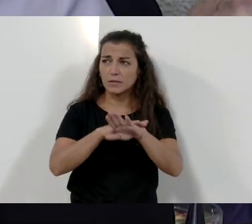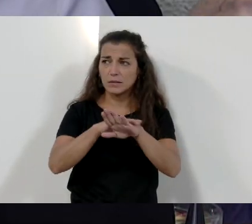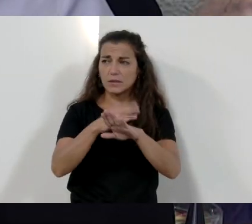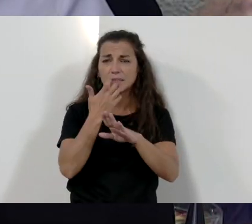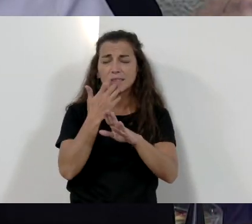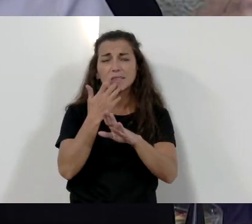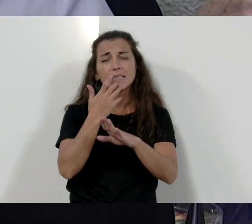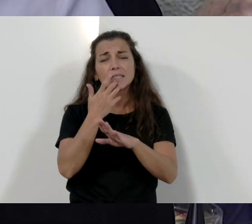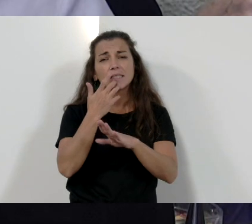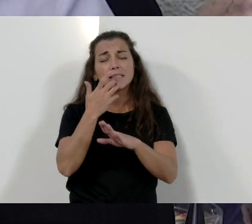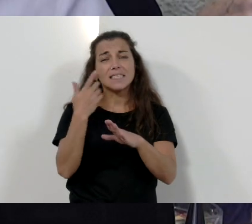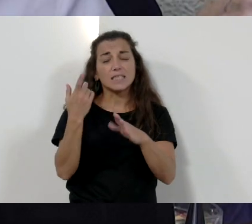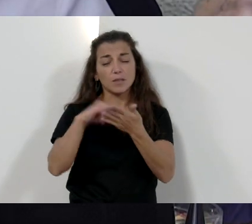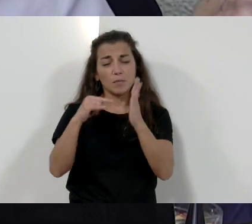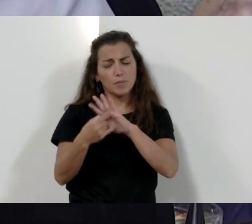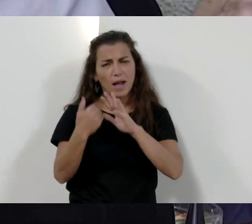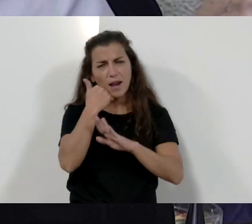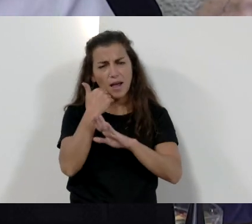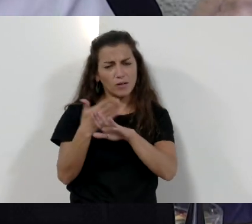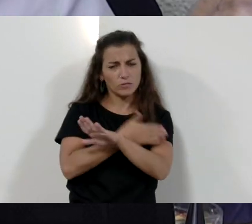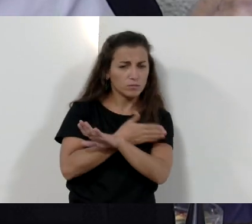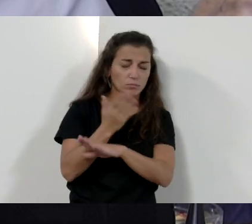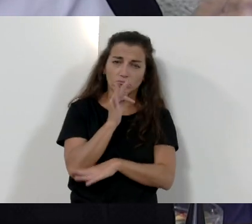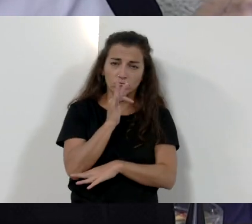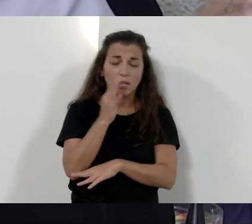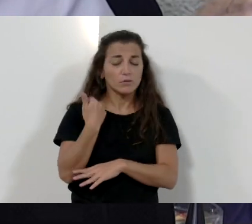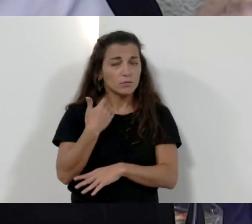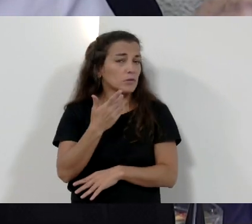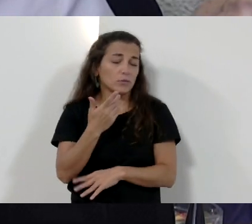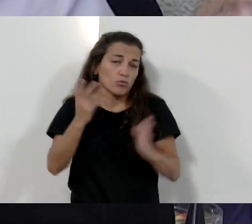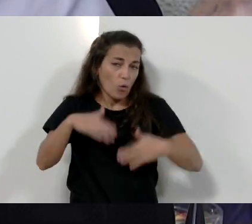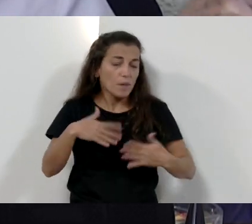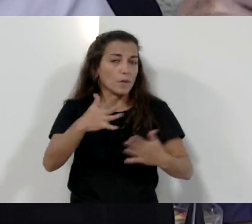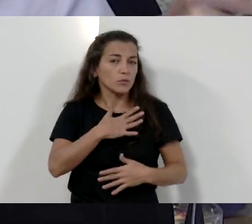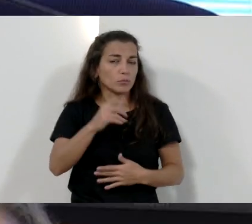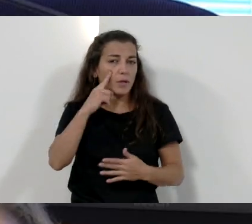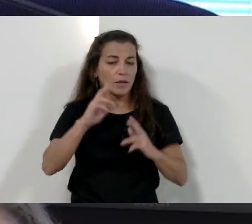hay ninguna actuación prevista, pero se puede mirar y se puede ver a ver las posibilidades de mejora.